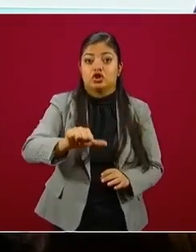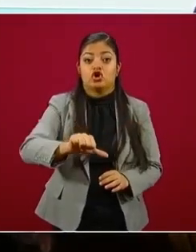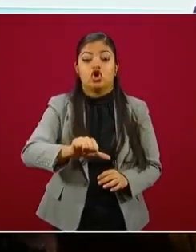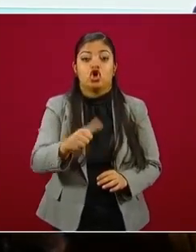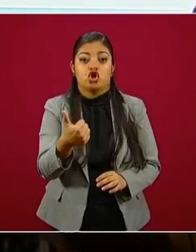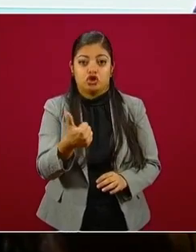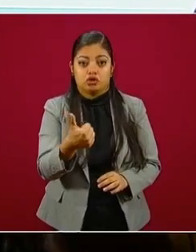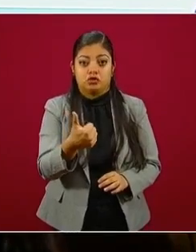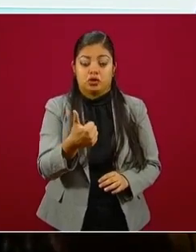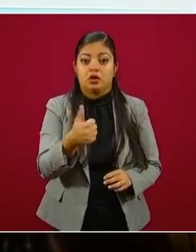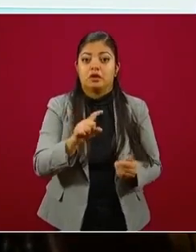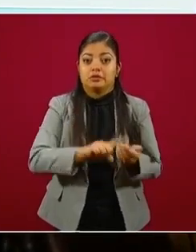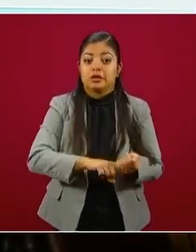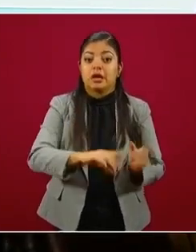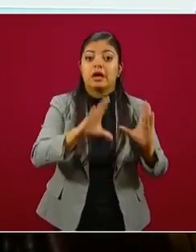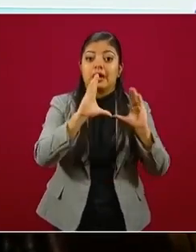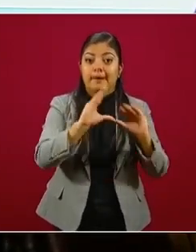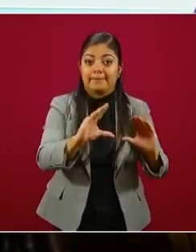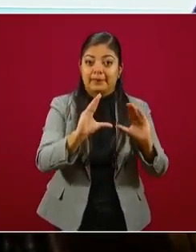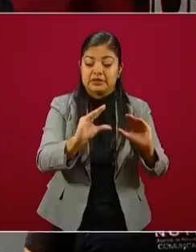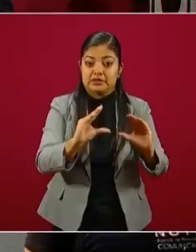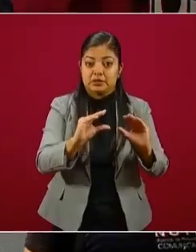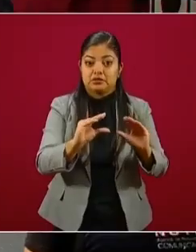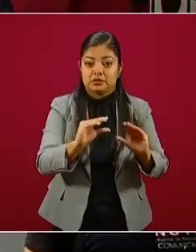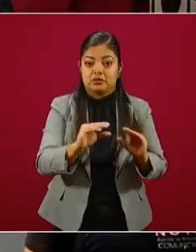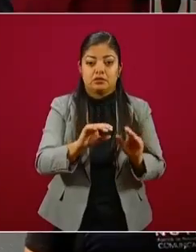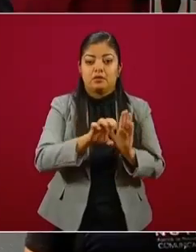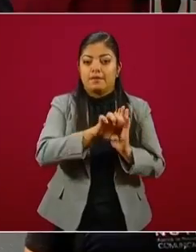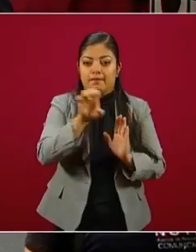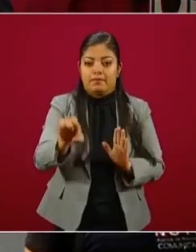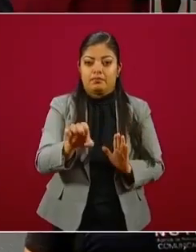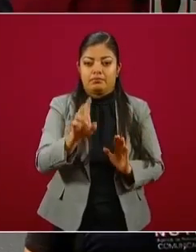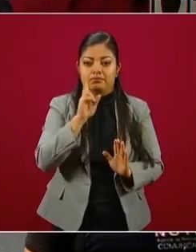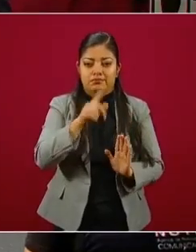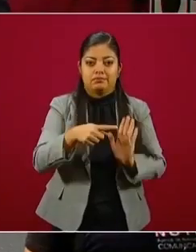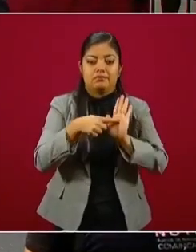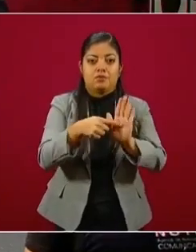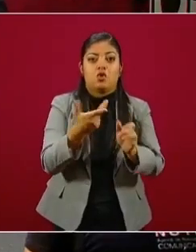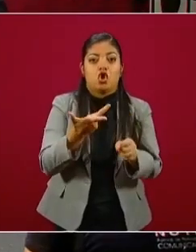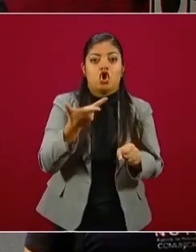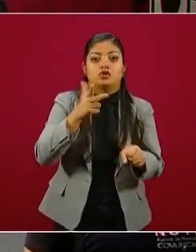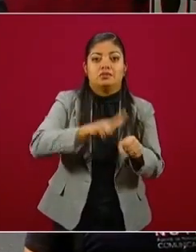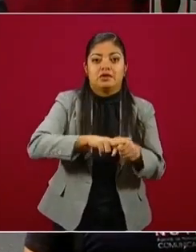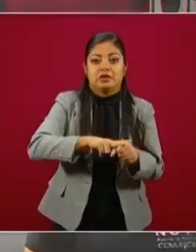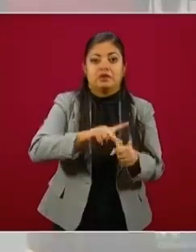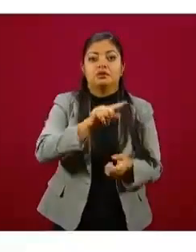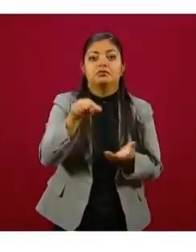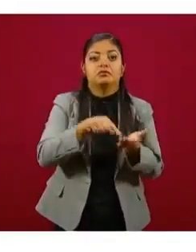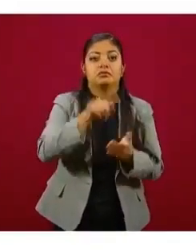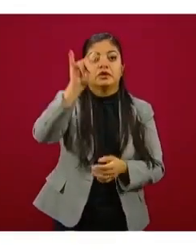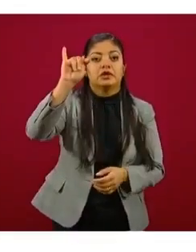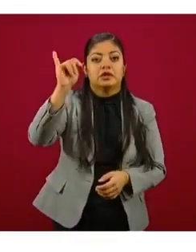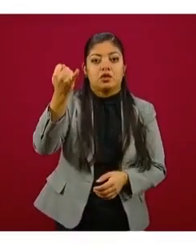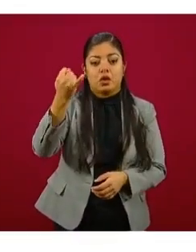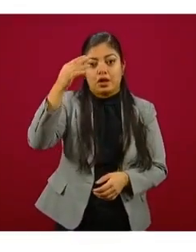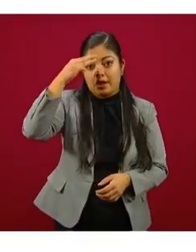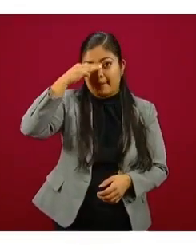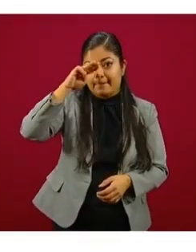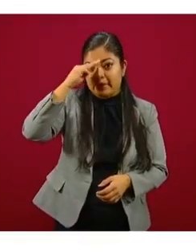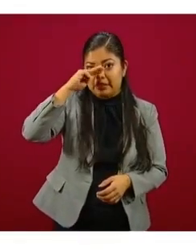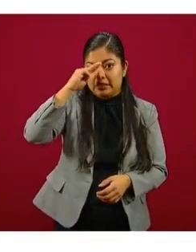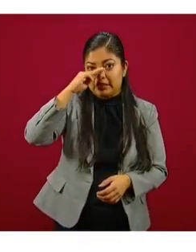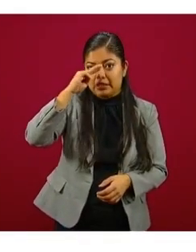36.611 de una capacitación, por ejemplo, aquí está presente en hospitales como Tijuana, Mexicali, y